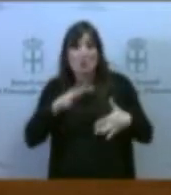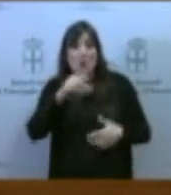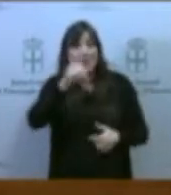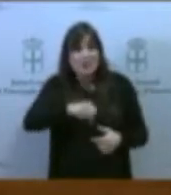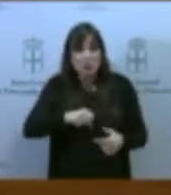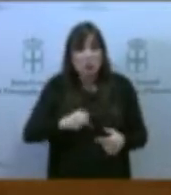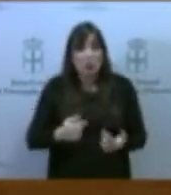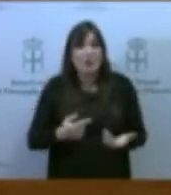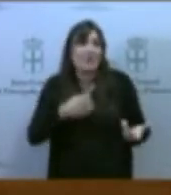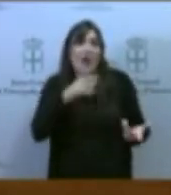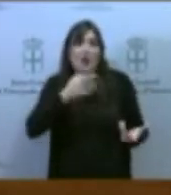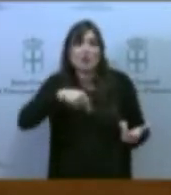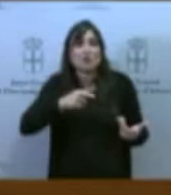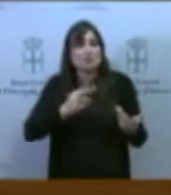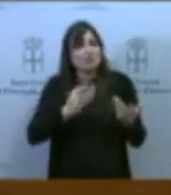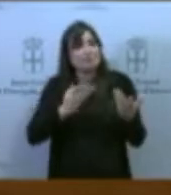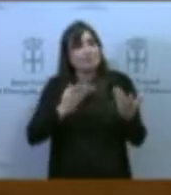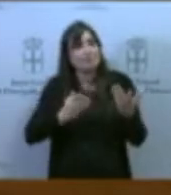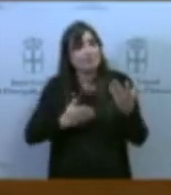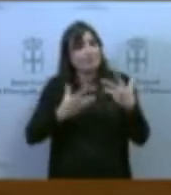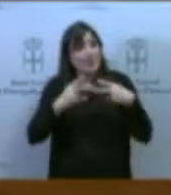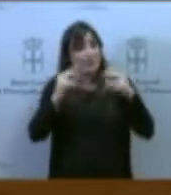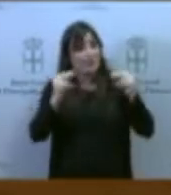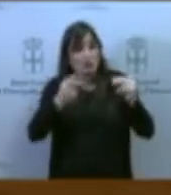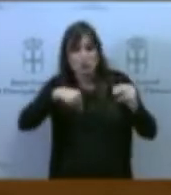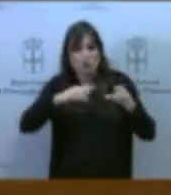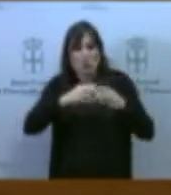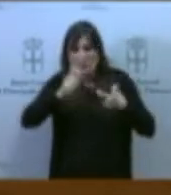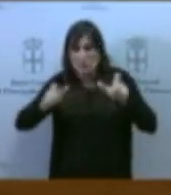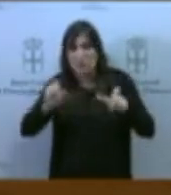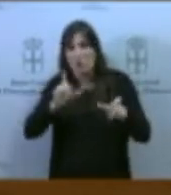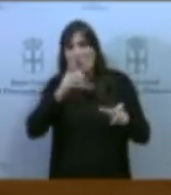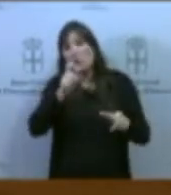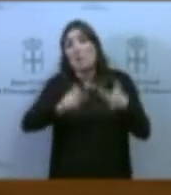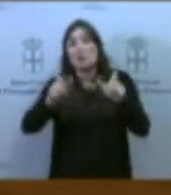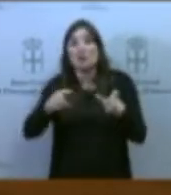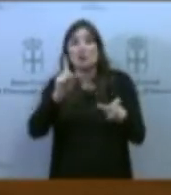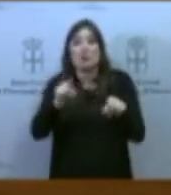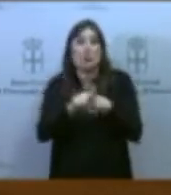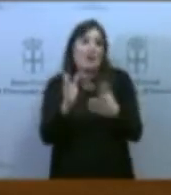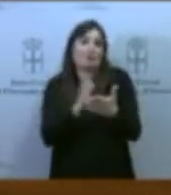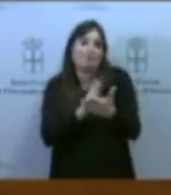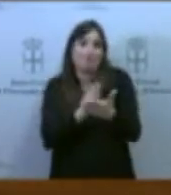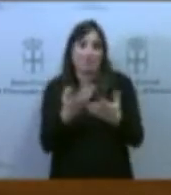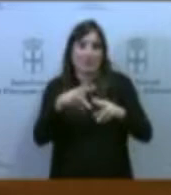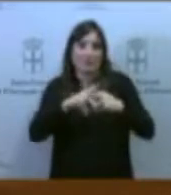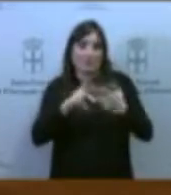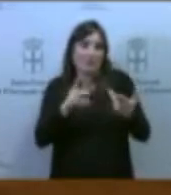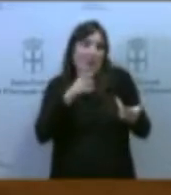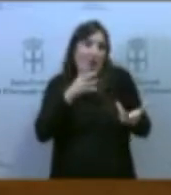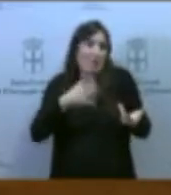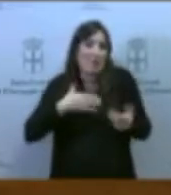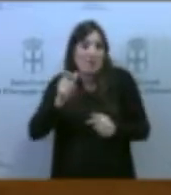nuestra fuerza política, no las personas, que somos meros instrumentos puntuales. Nosotros no venimos aquí para estar 35 años.